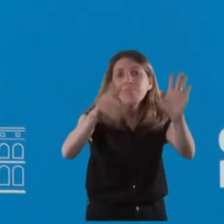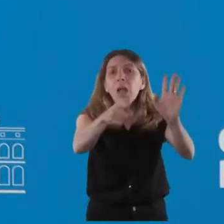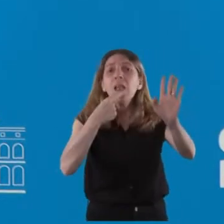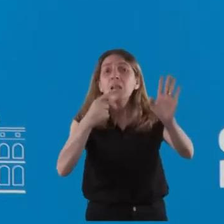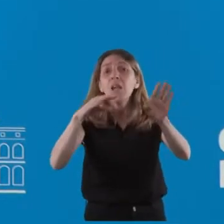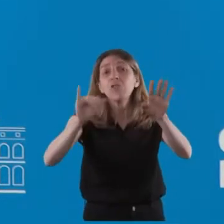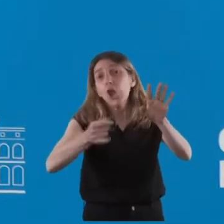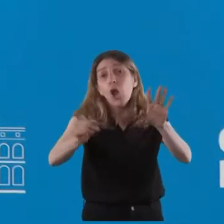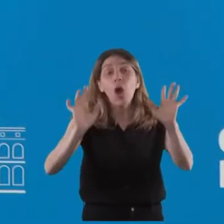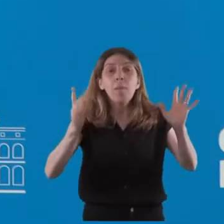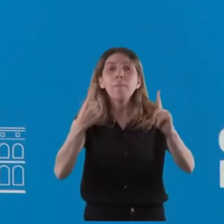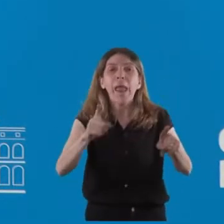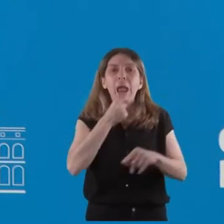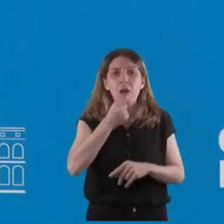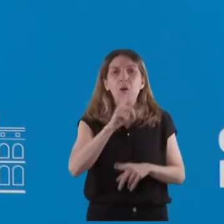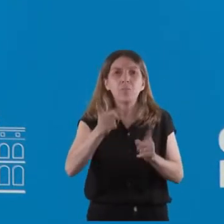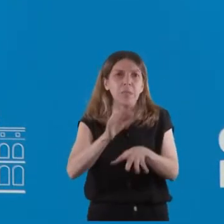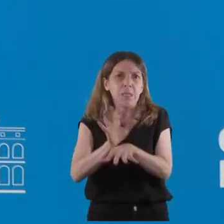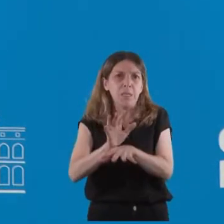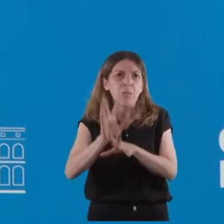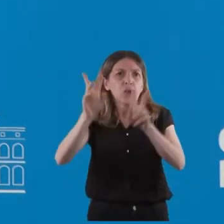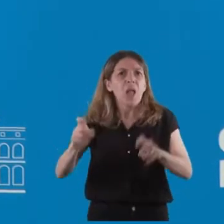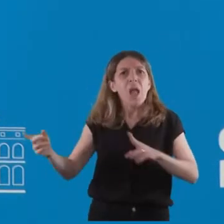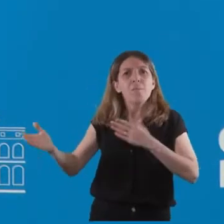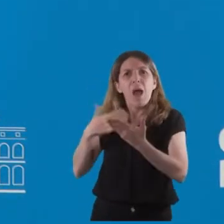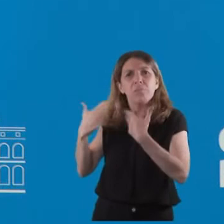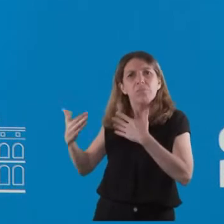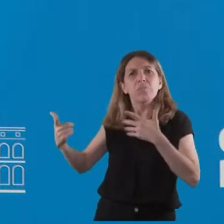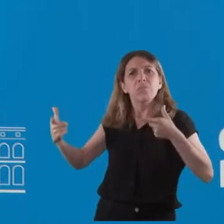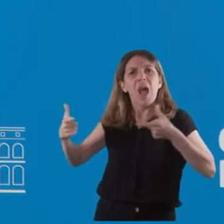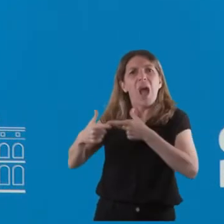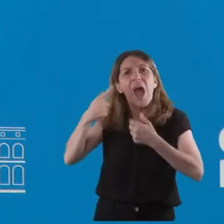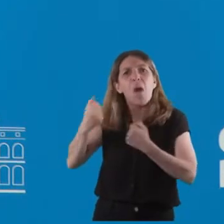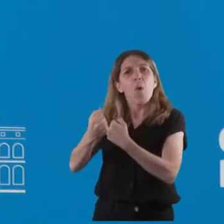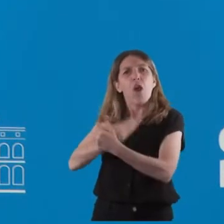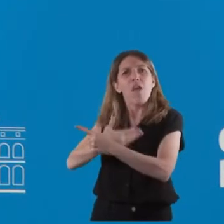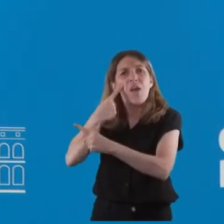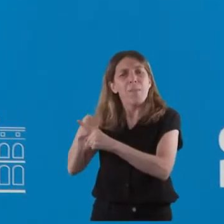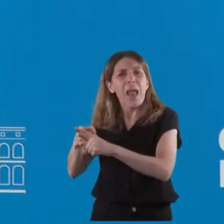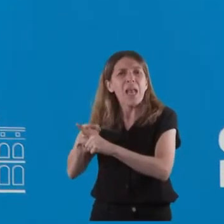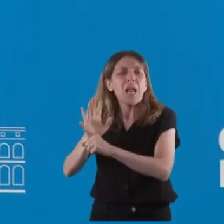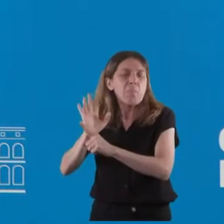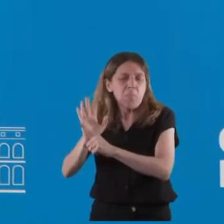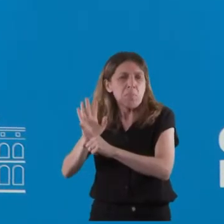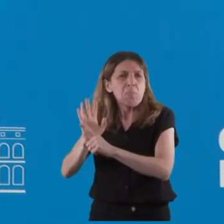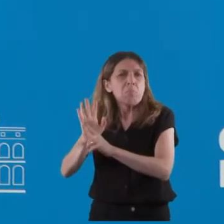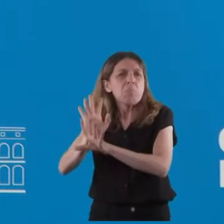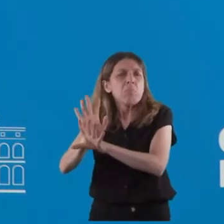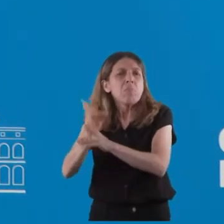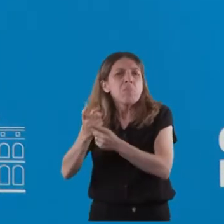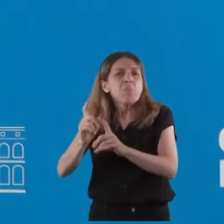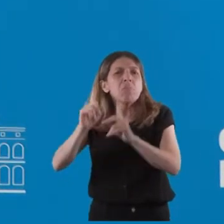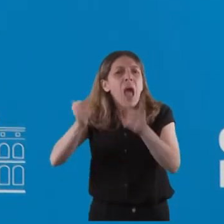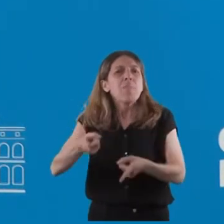pero y parte del entendimiento con el fondo monetario internacional es que no haya necesidad de usarlo en este momento también sabemos que el entendimiento